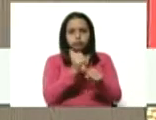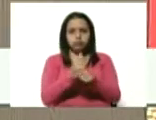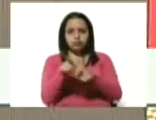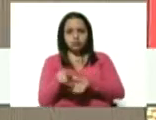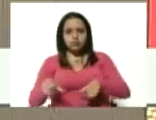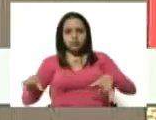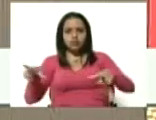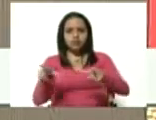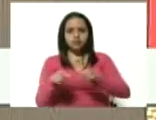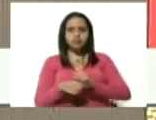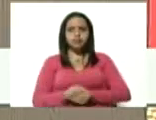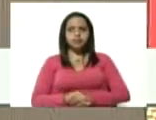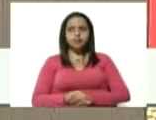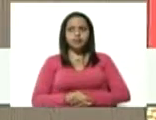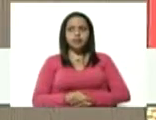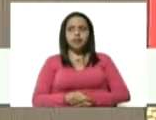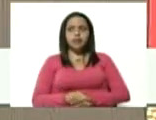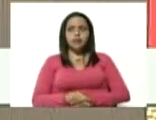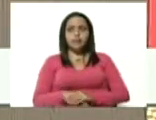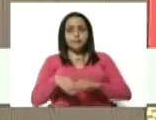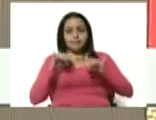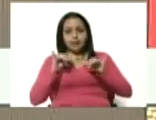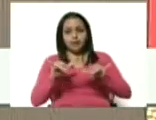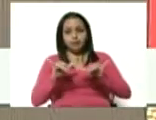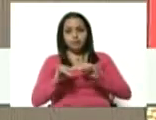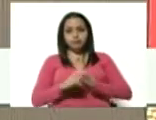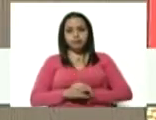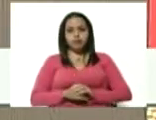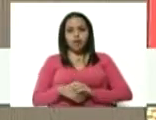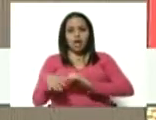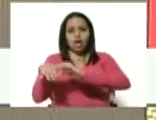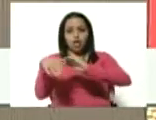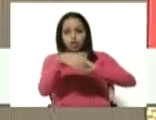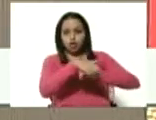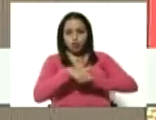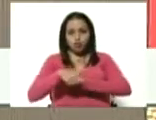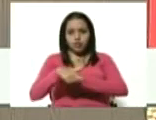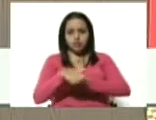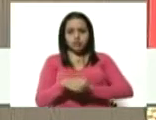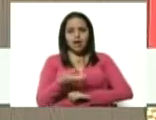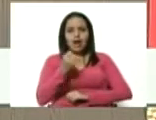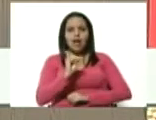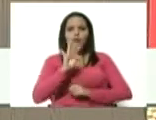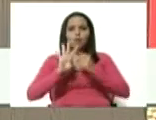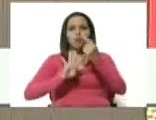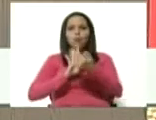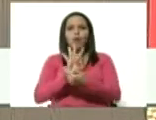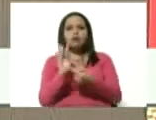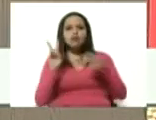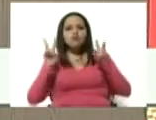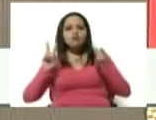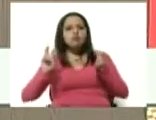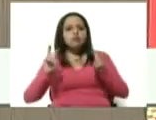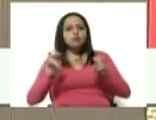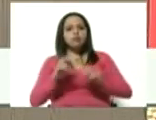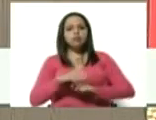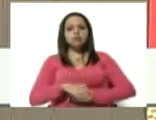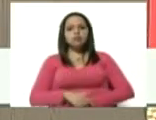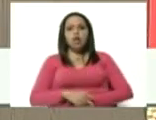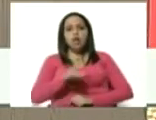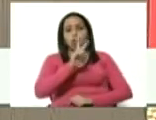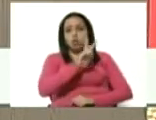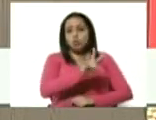zona. Luego, igualmente en Occidente, en el estado de Trujillo, se registran 4 nuevos casos,